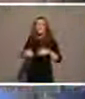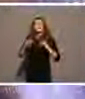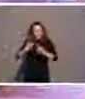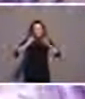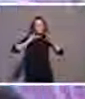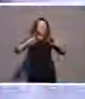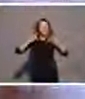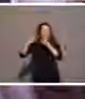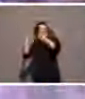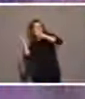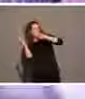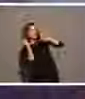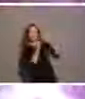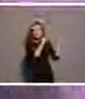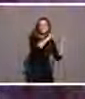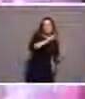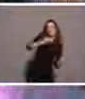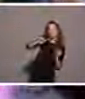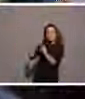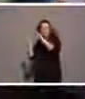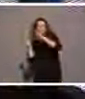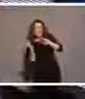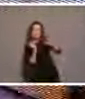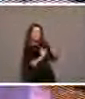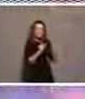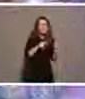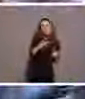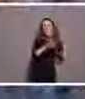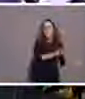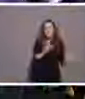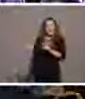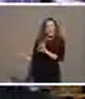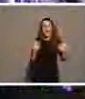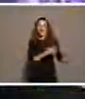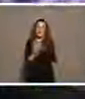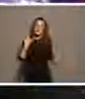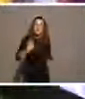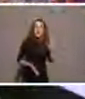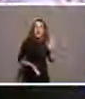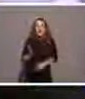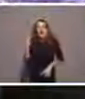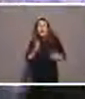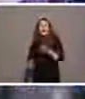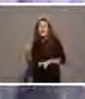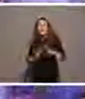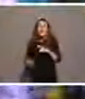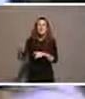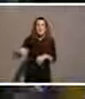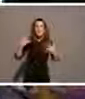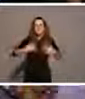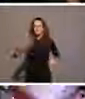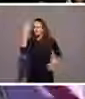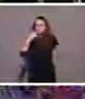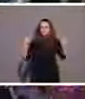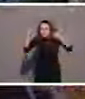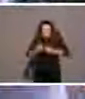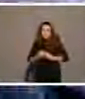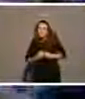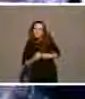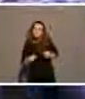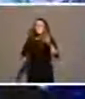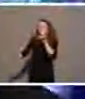más, que no parará, ya te puedes preparar. Anda corriendo a ponerte un disfraz, de lo que